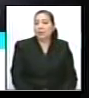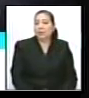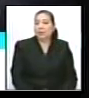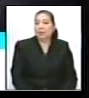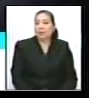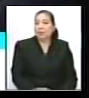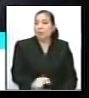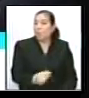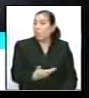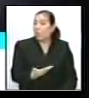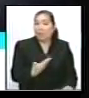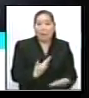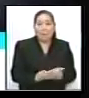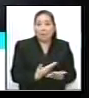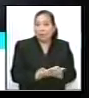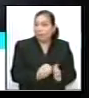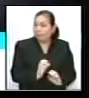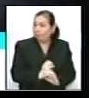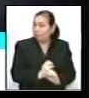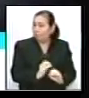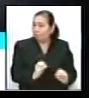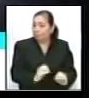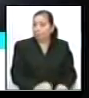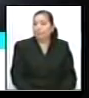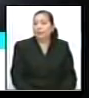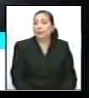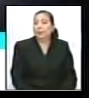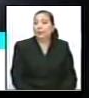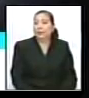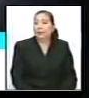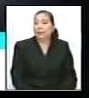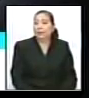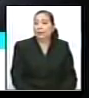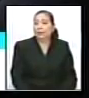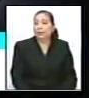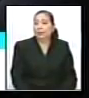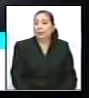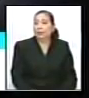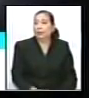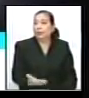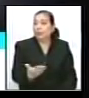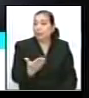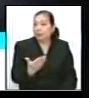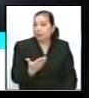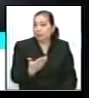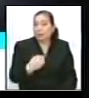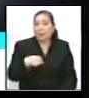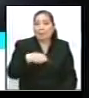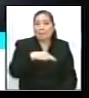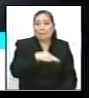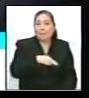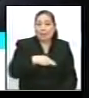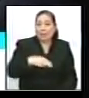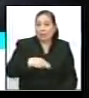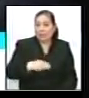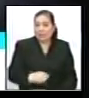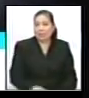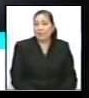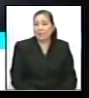porque no había pruebas tampoco fehacientes, que lo solicitaba el Ministerio